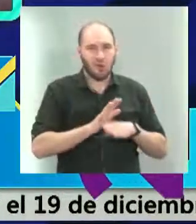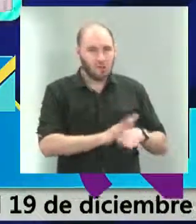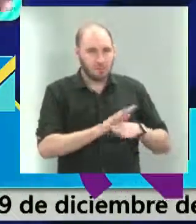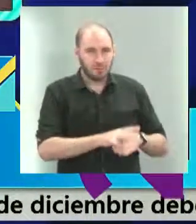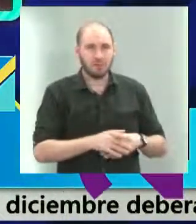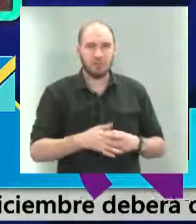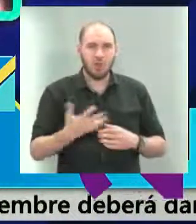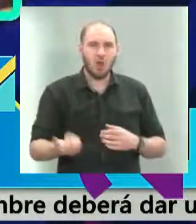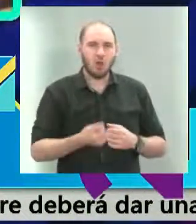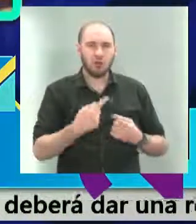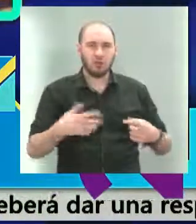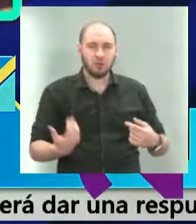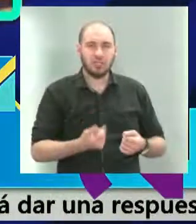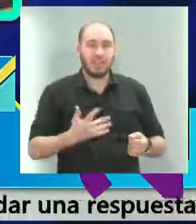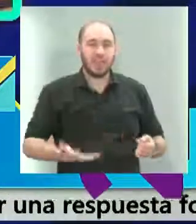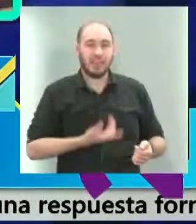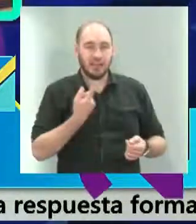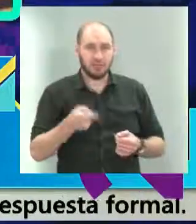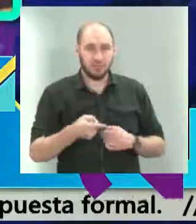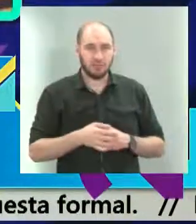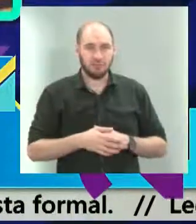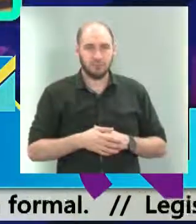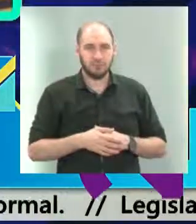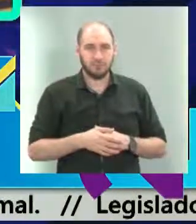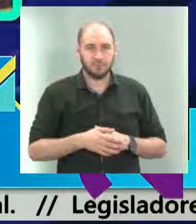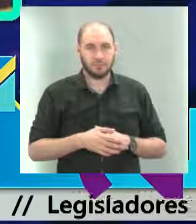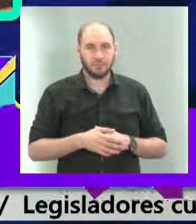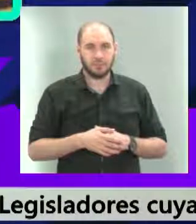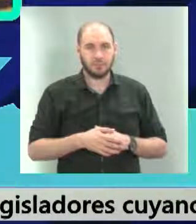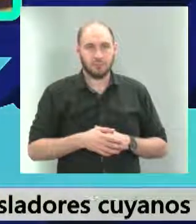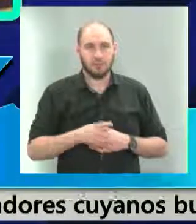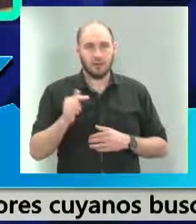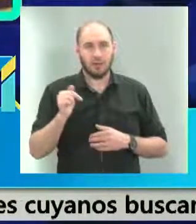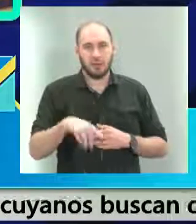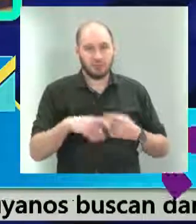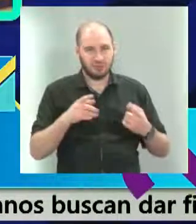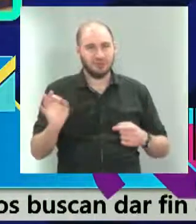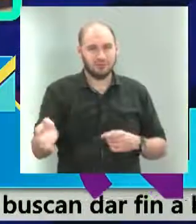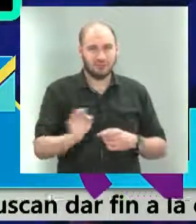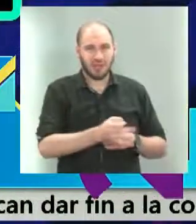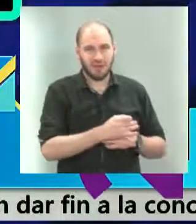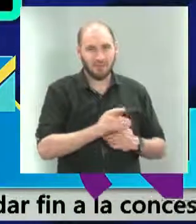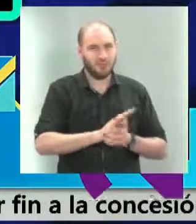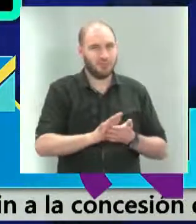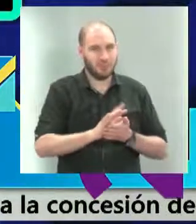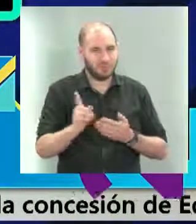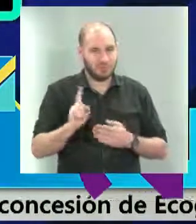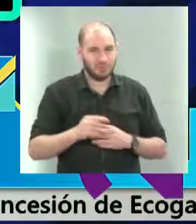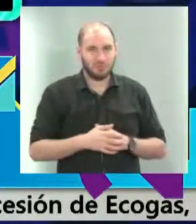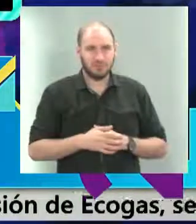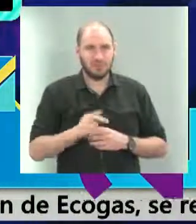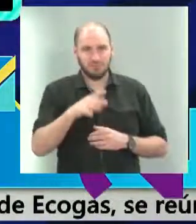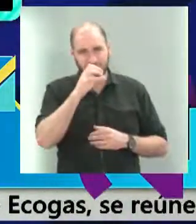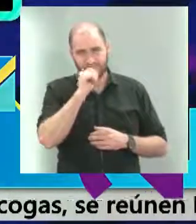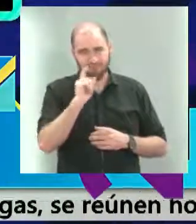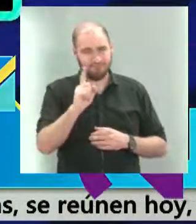para obtener cosas como dirigente. Entonces, bueno, esto es lo que todos sabemos, no hay ninguna novedad. Acá no hay ningún secreto, no hay